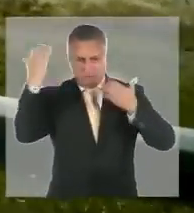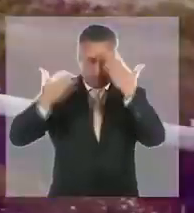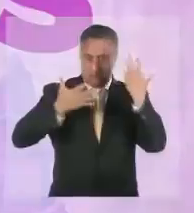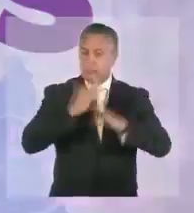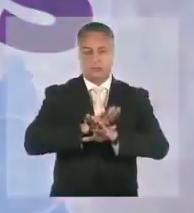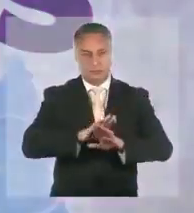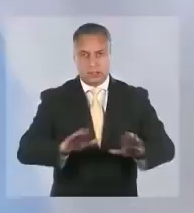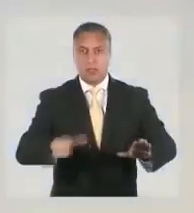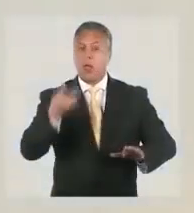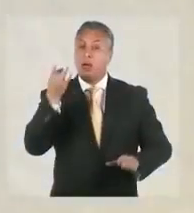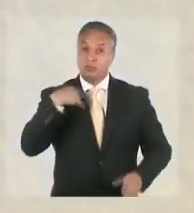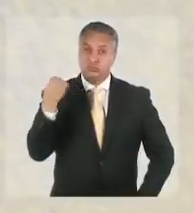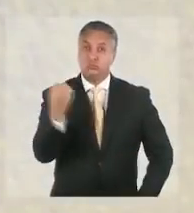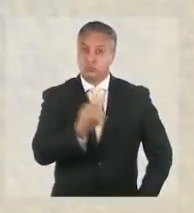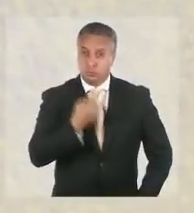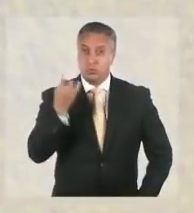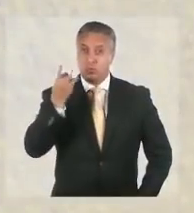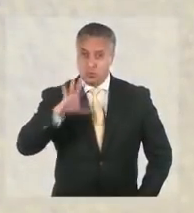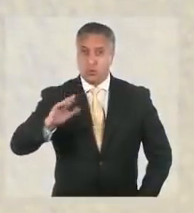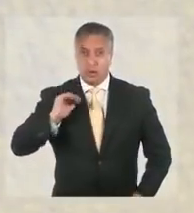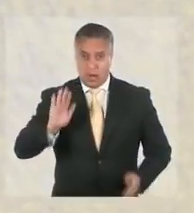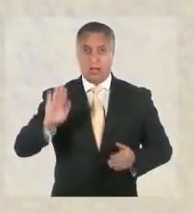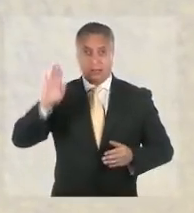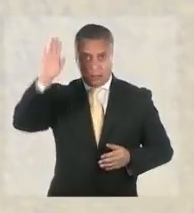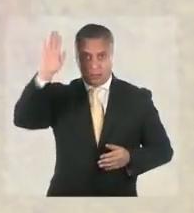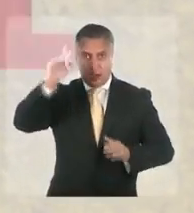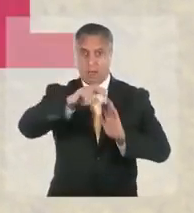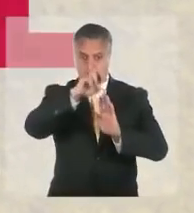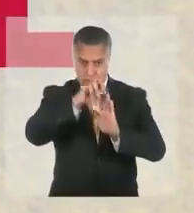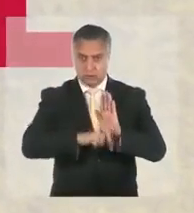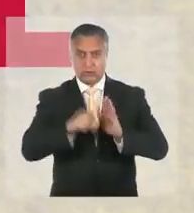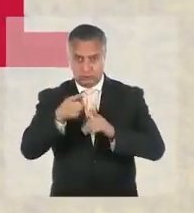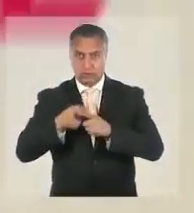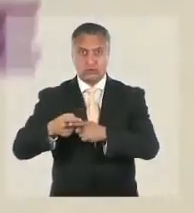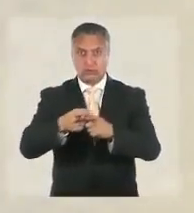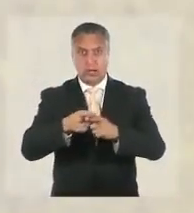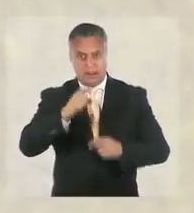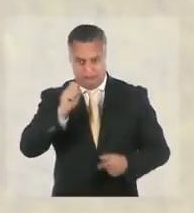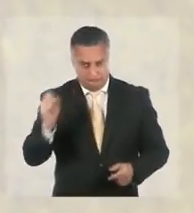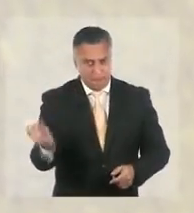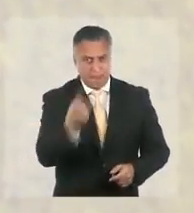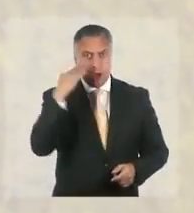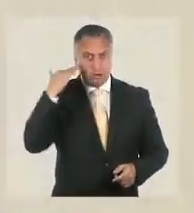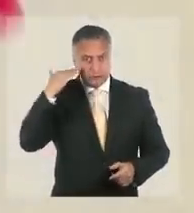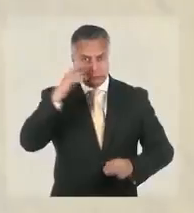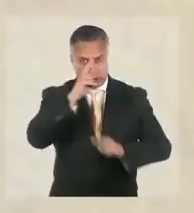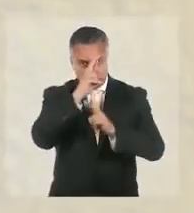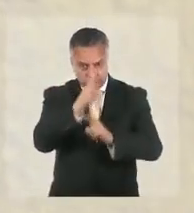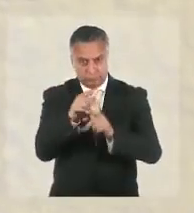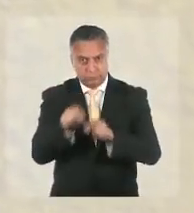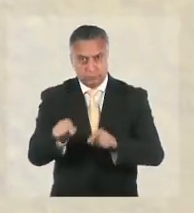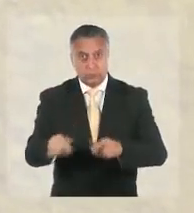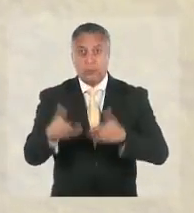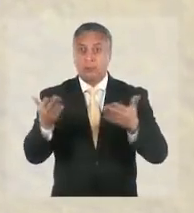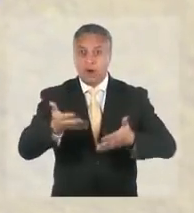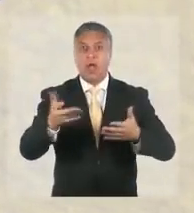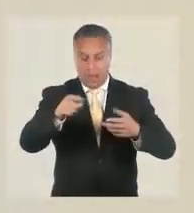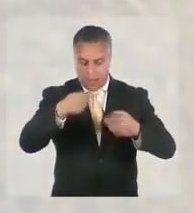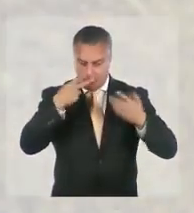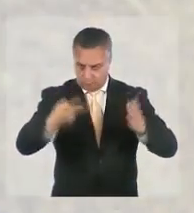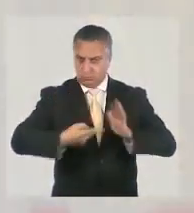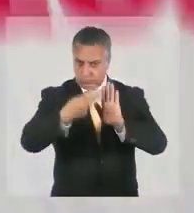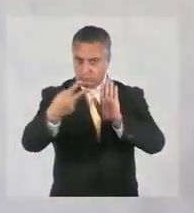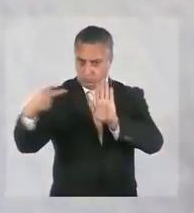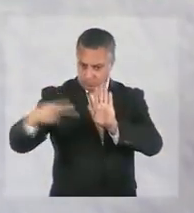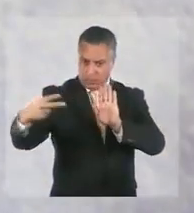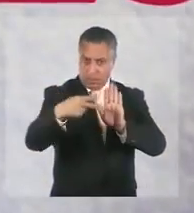superhéroes. Porque somos la única candidatura con un proyecto de justicia social. Que ponemos a los niños primero en la fila.